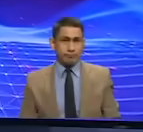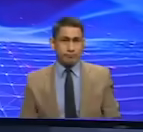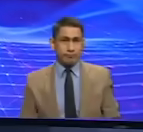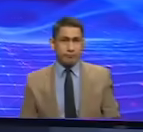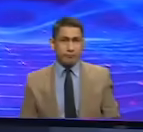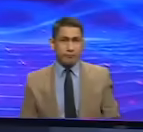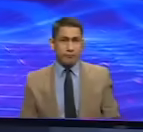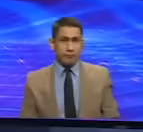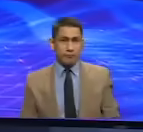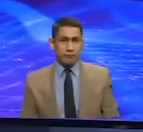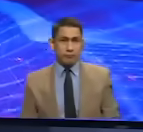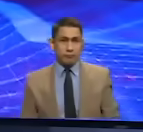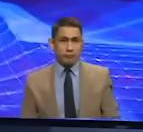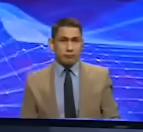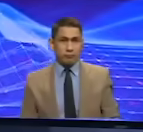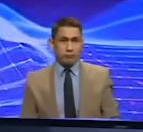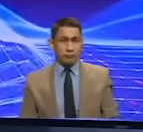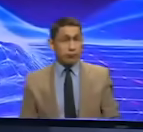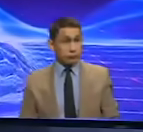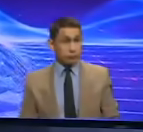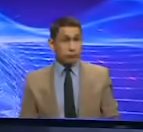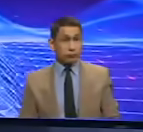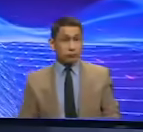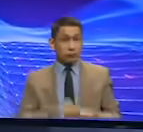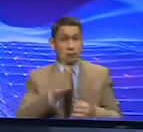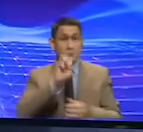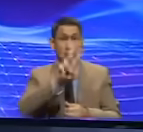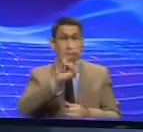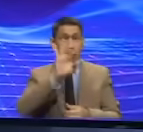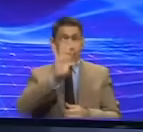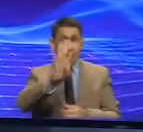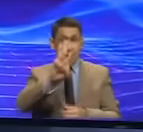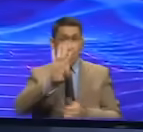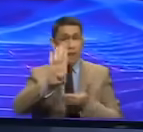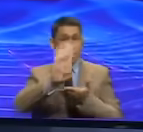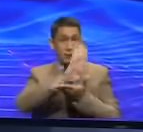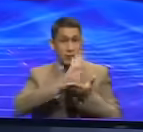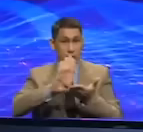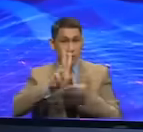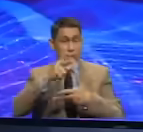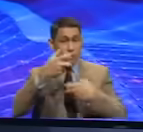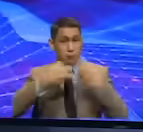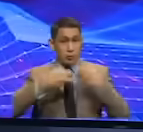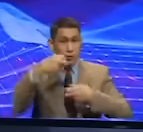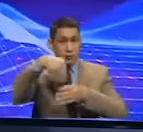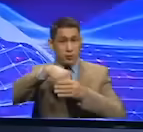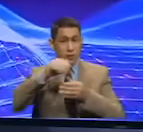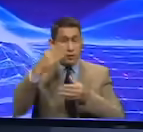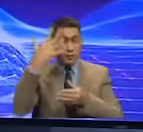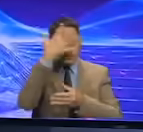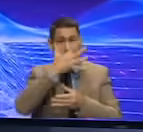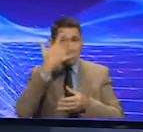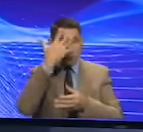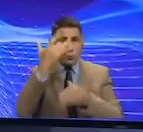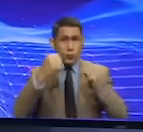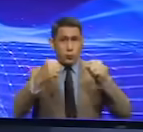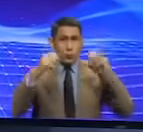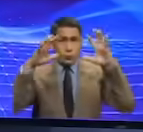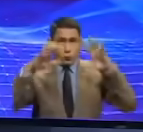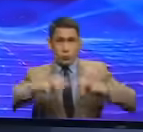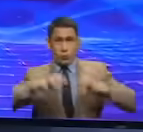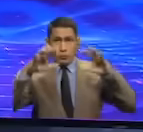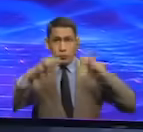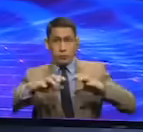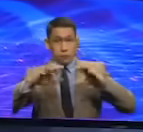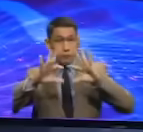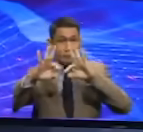Buenas tardes, y le contamos, amigos televidentes, que al menos 26 barrios están afectados en Esmeraldas por las fuertes lluvias.